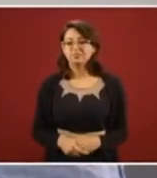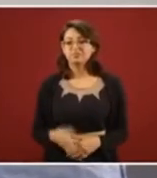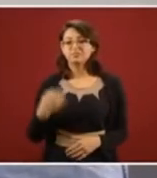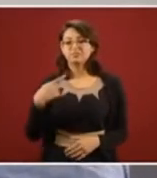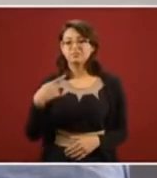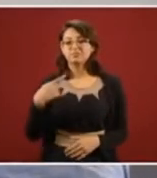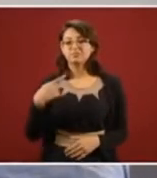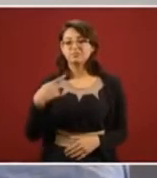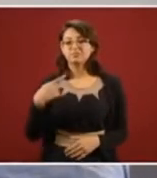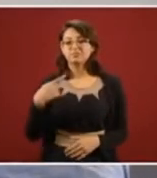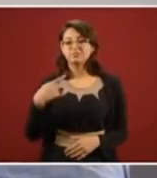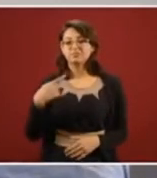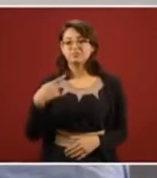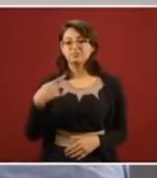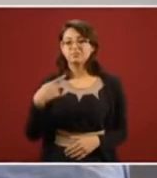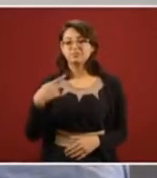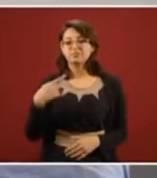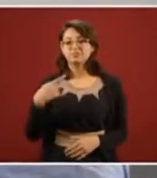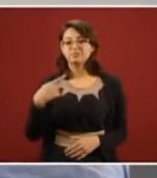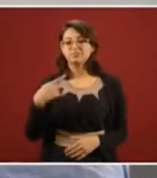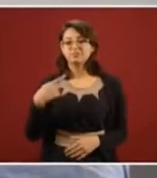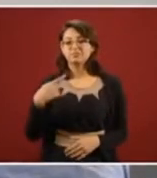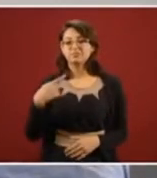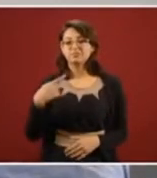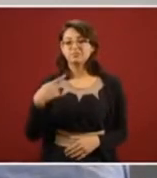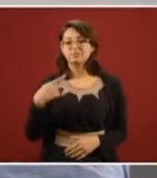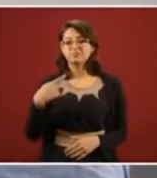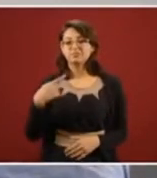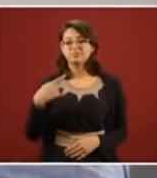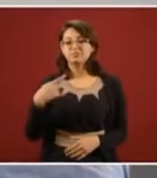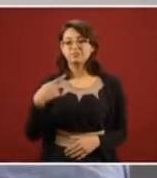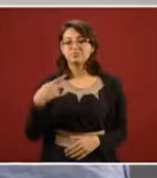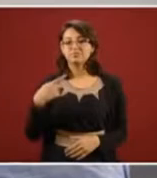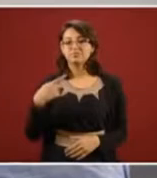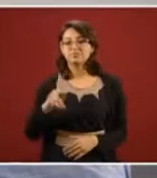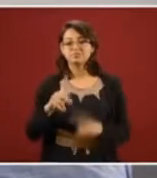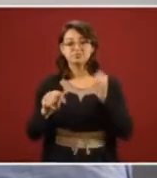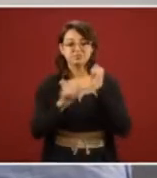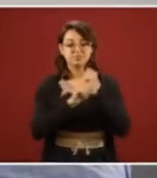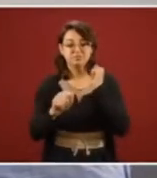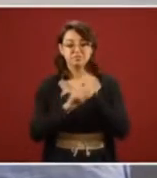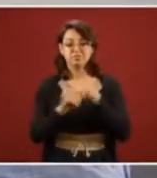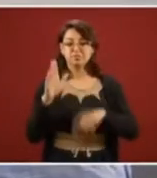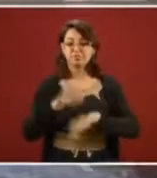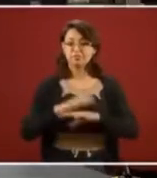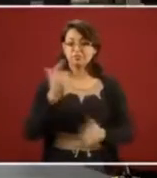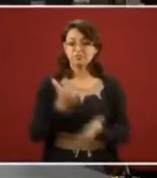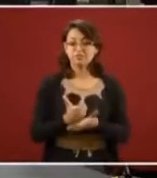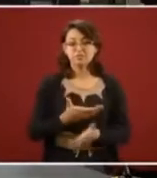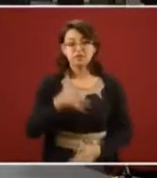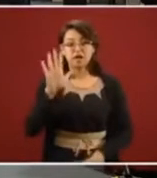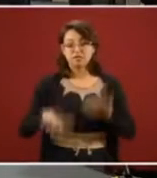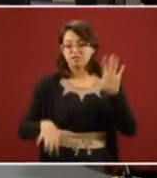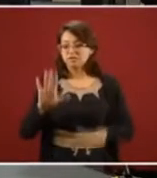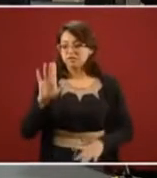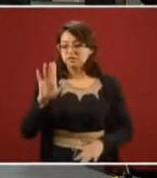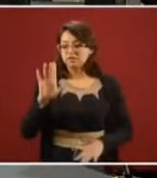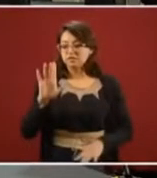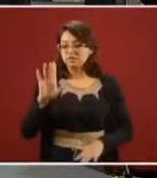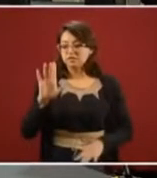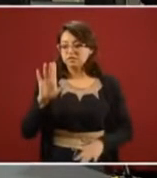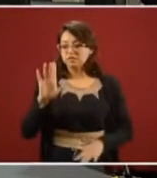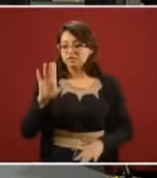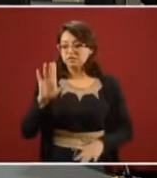el transporte está en crisis en transporte y es que tienen ingresos los hijos y